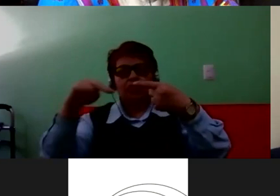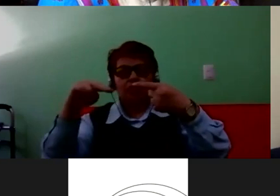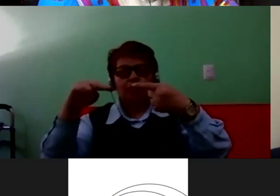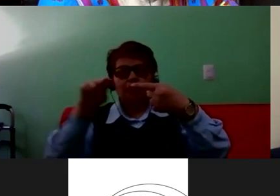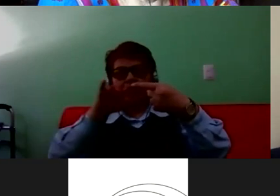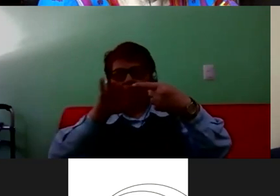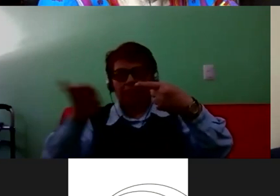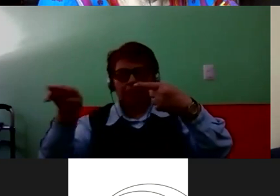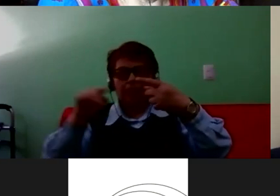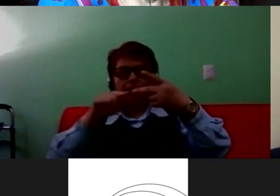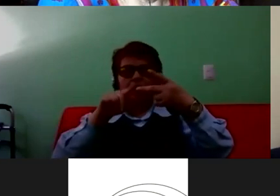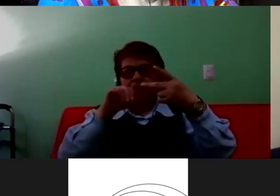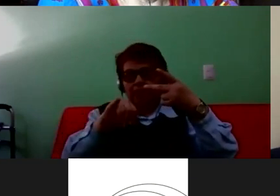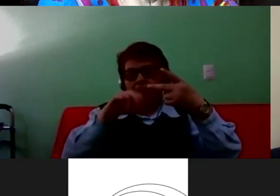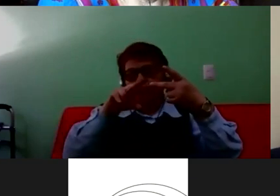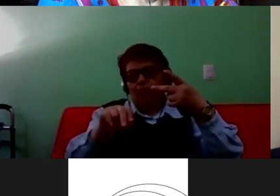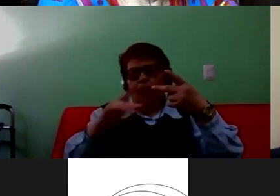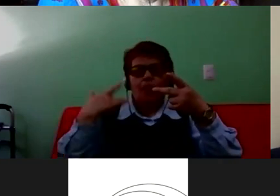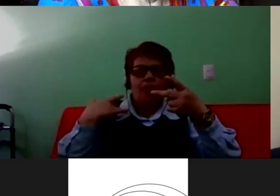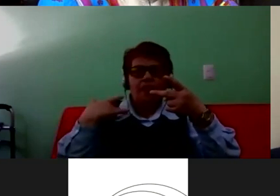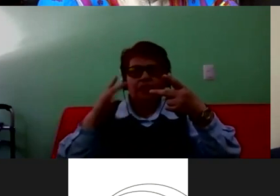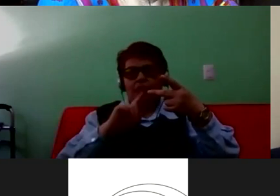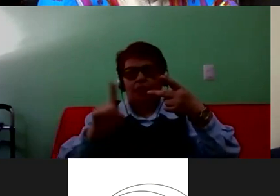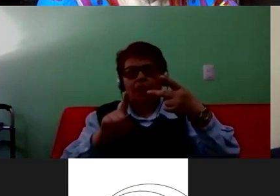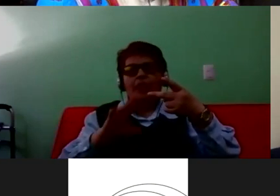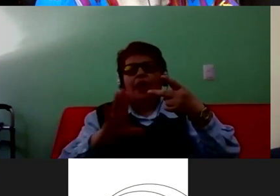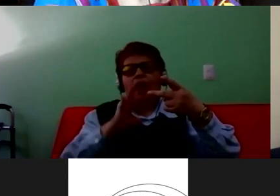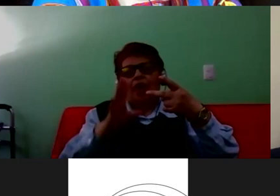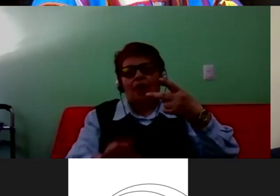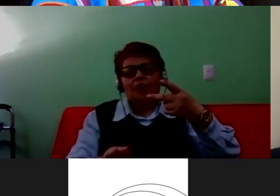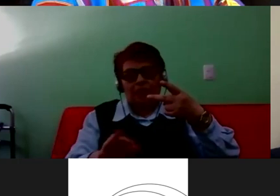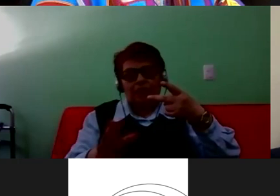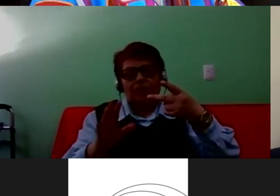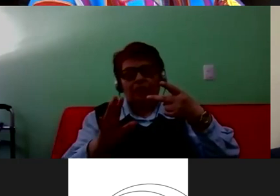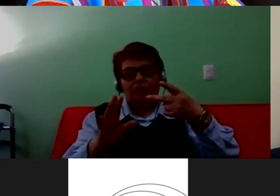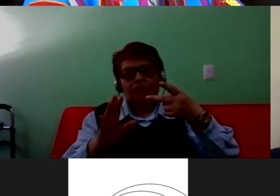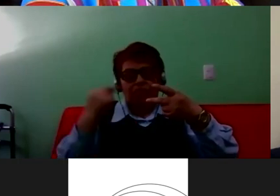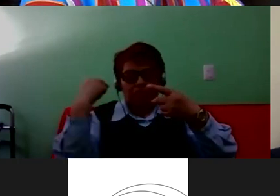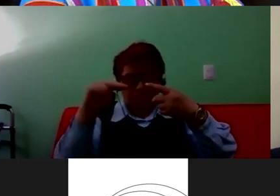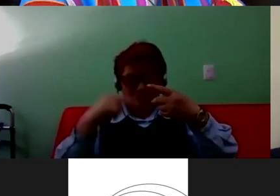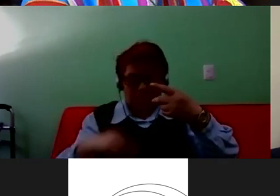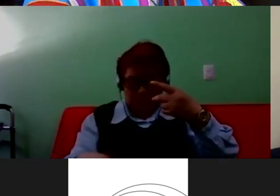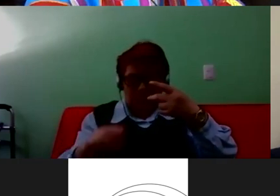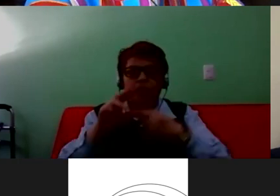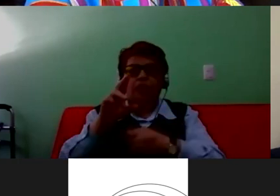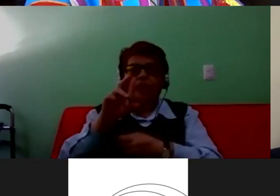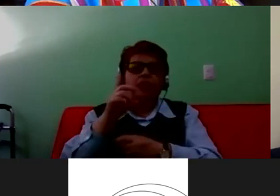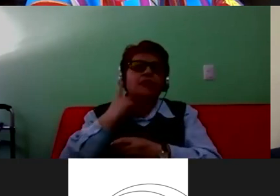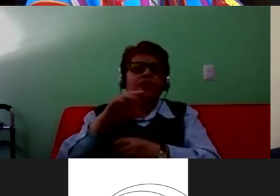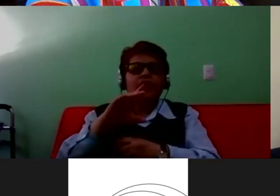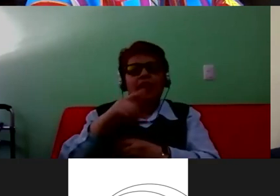apellido, con la expresión a favor, en contra o en abstención, conforme se les nombre. Diputada Gabriela Osorio